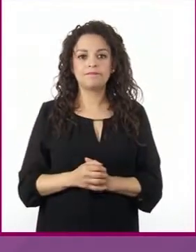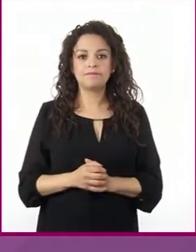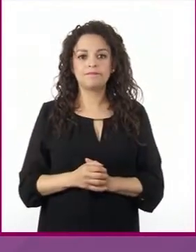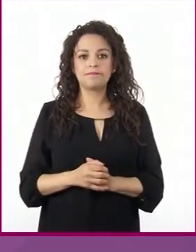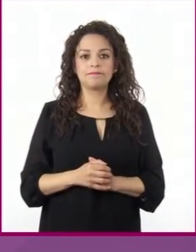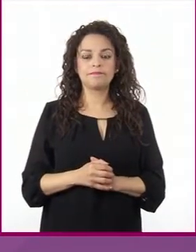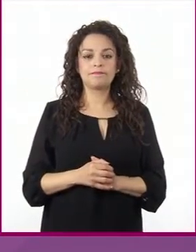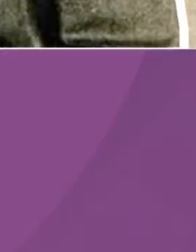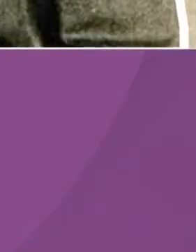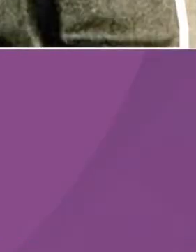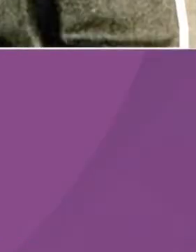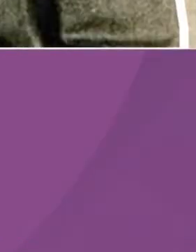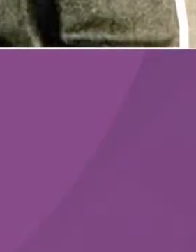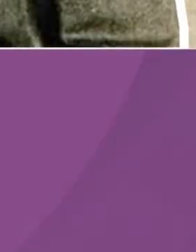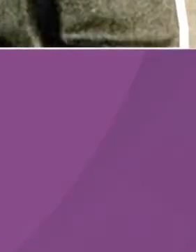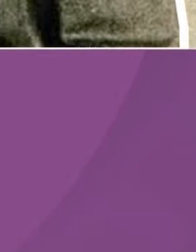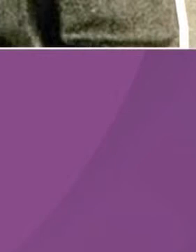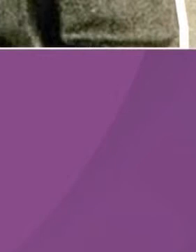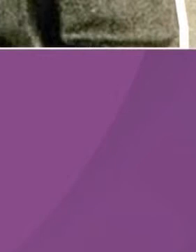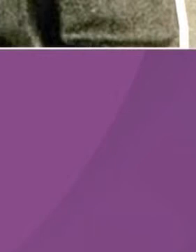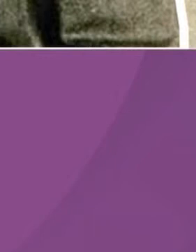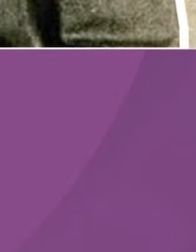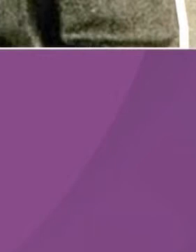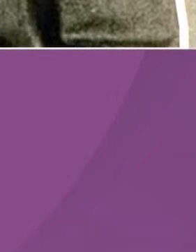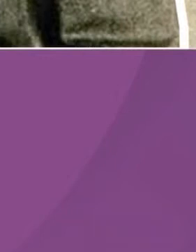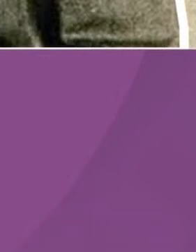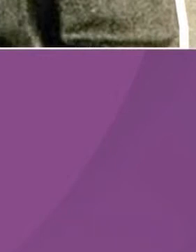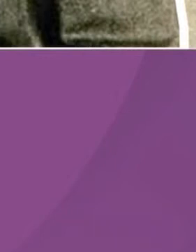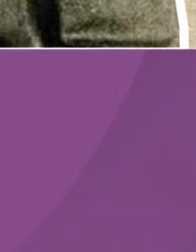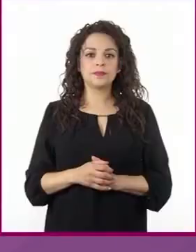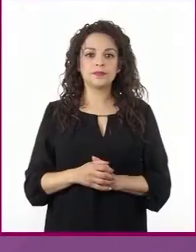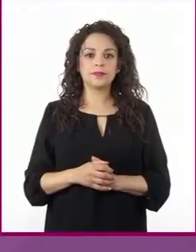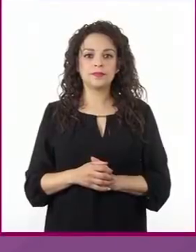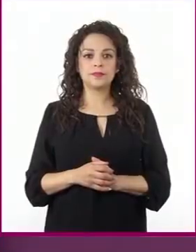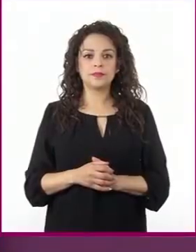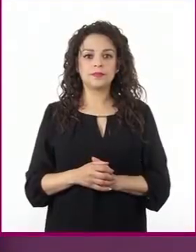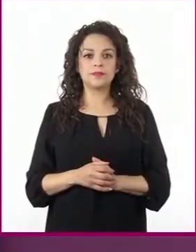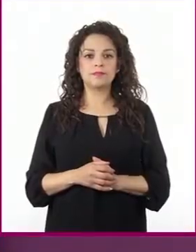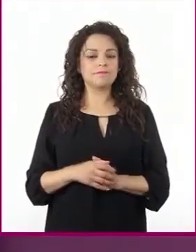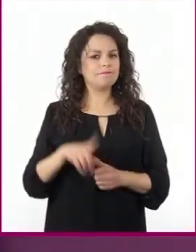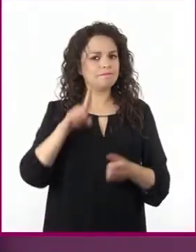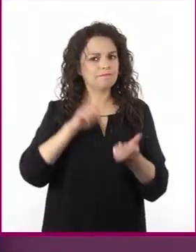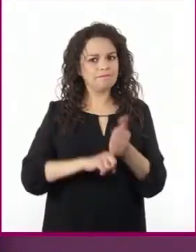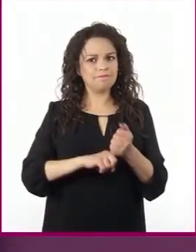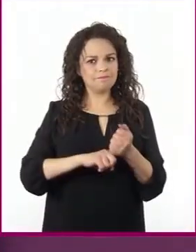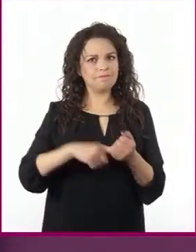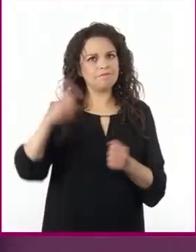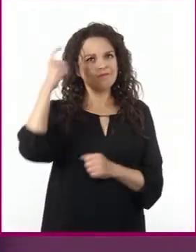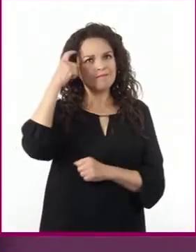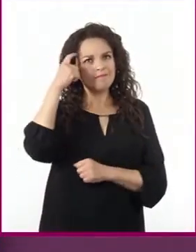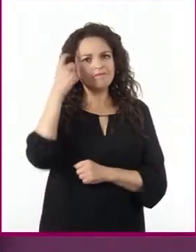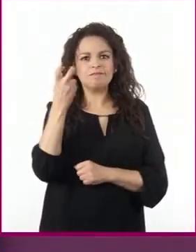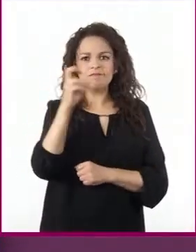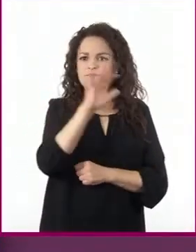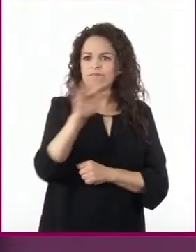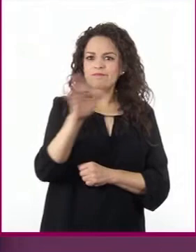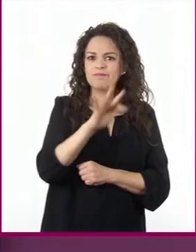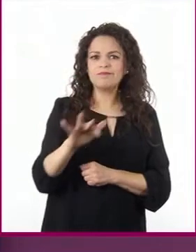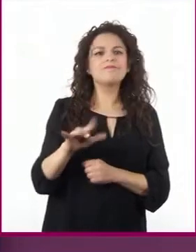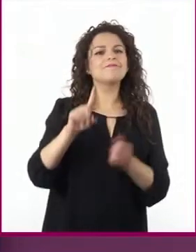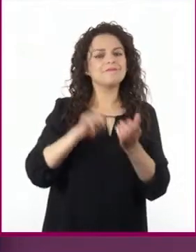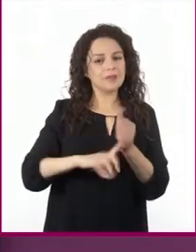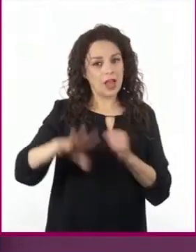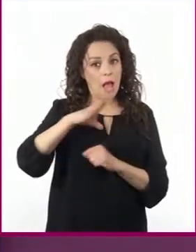naciones, el respeto al derecho ajeno es la paz. Creo que refleja un pensamiento pacifista y de respeto hacia los otros, ya